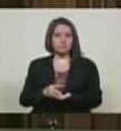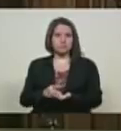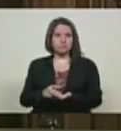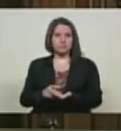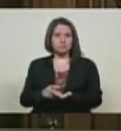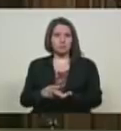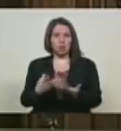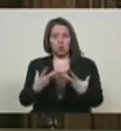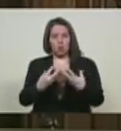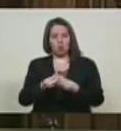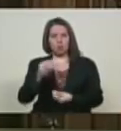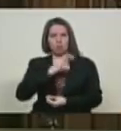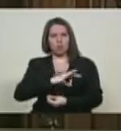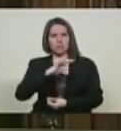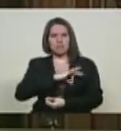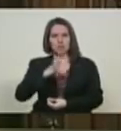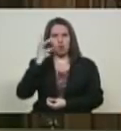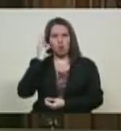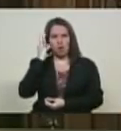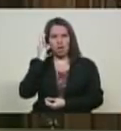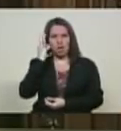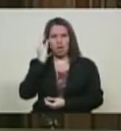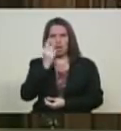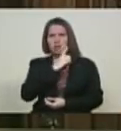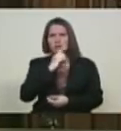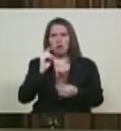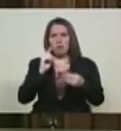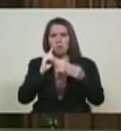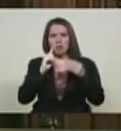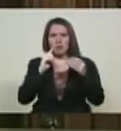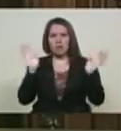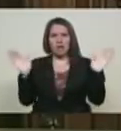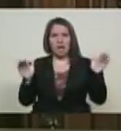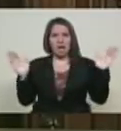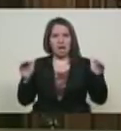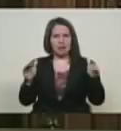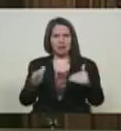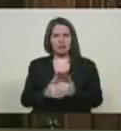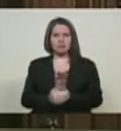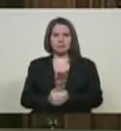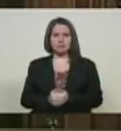señora llamada Ángela Libet Espósito.